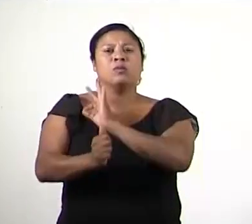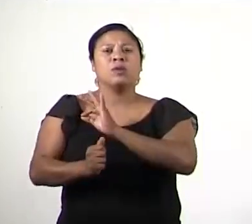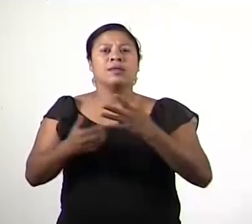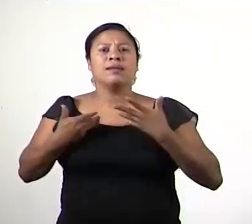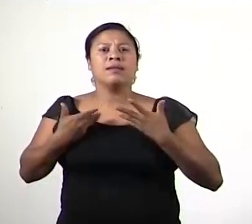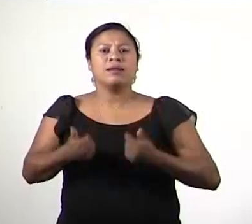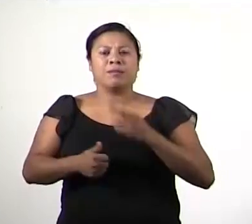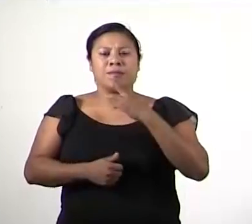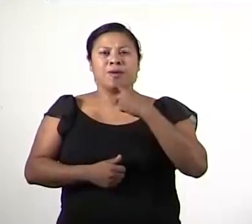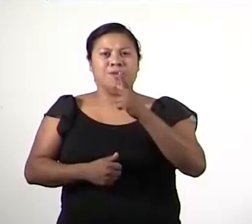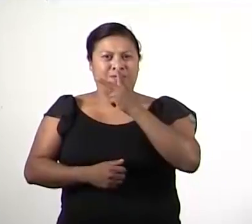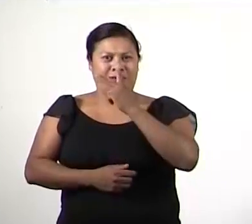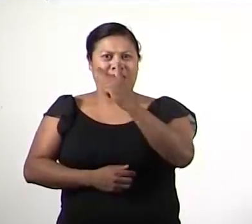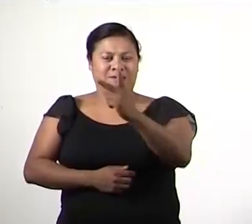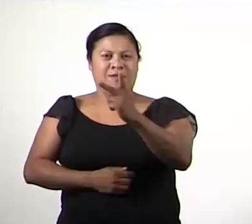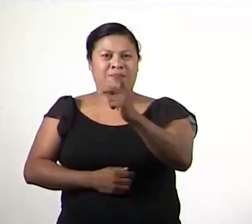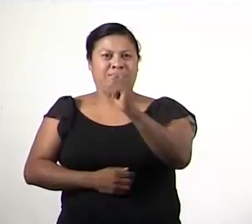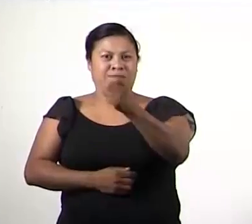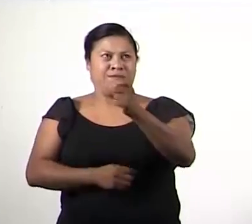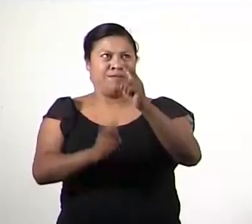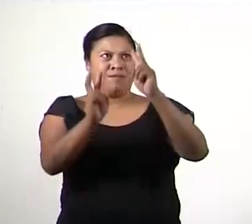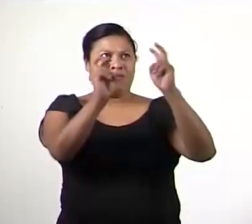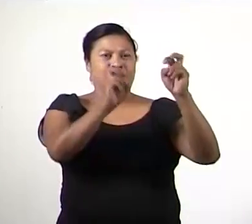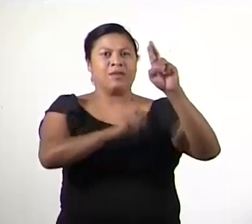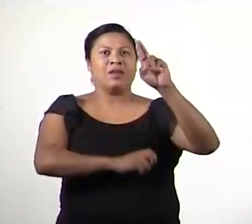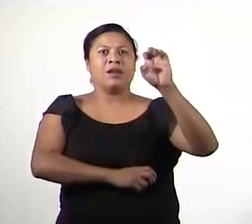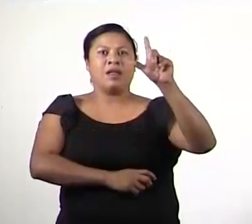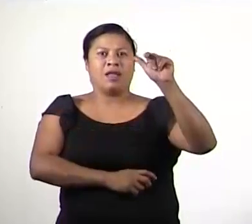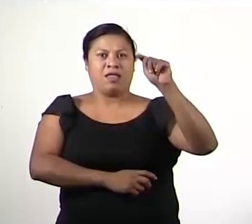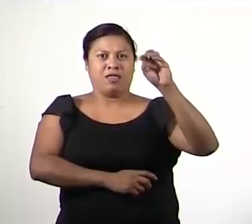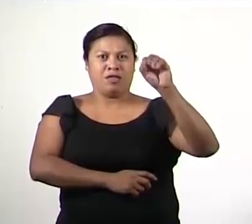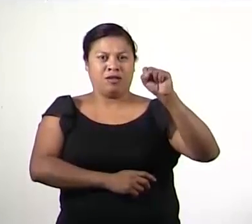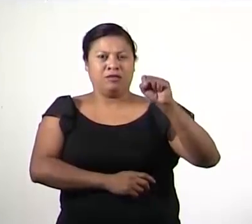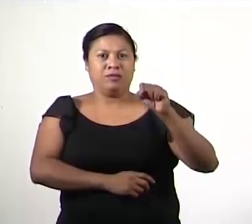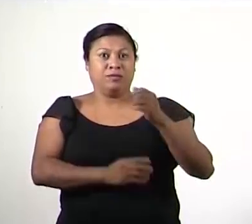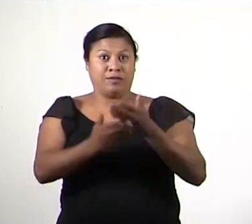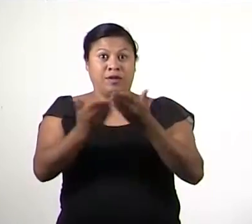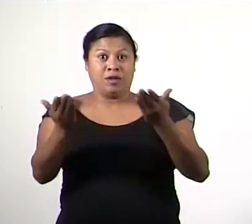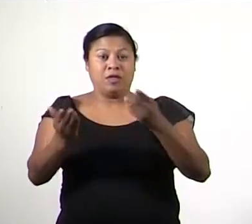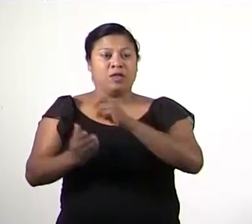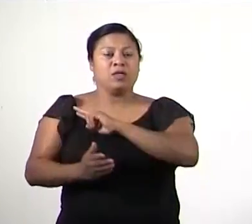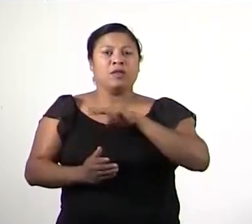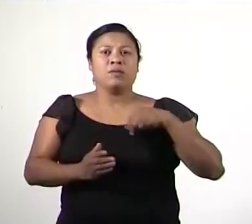esta palabra. En esta parte tenemos que dividir